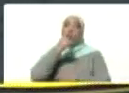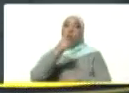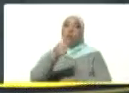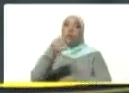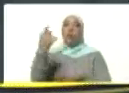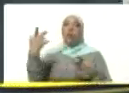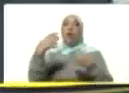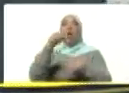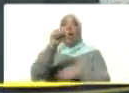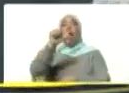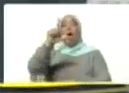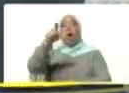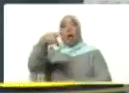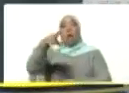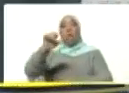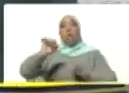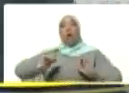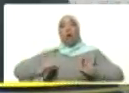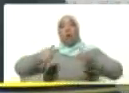ALBA TCP, fue fundada.